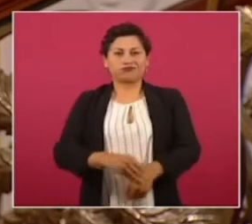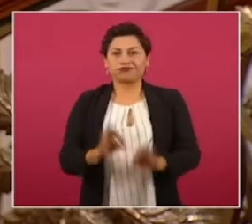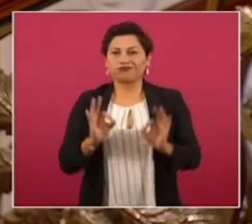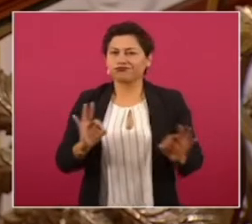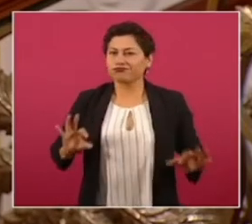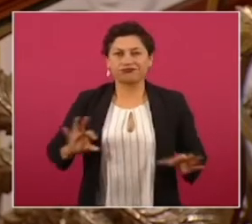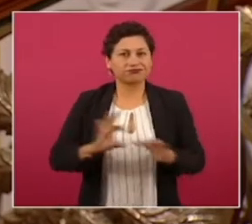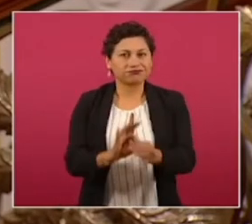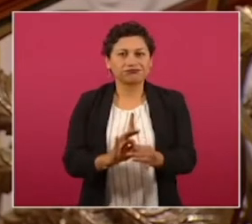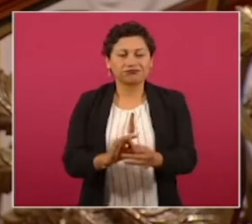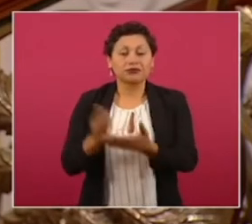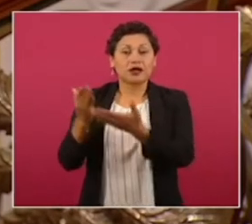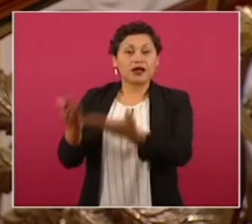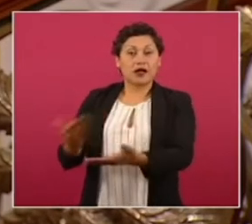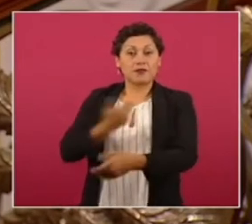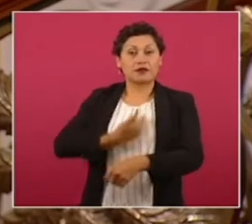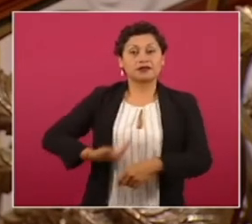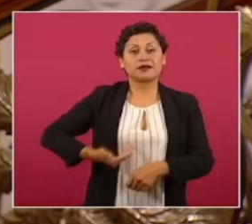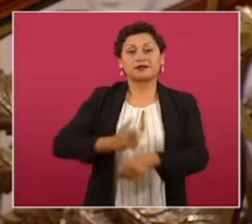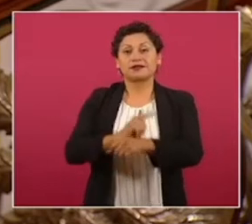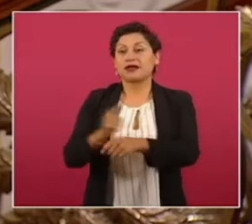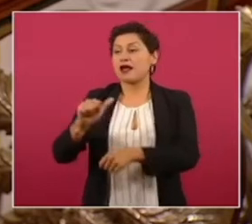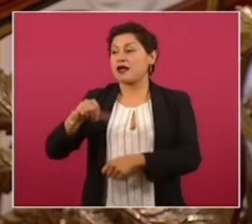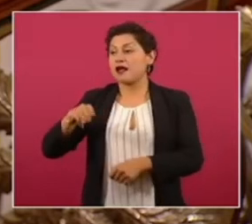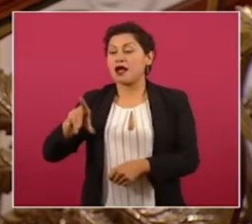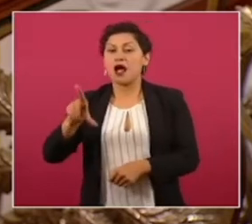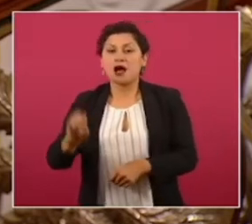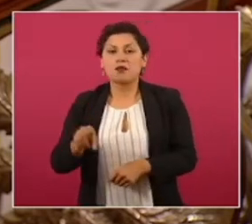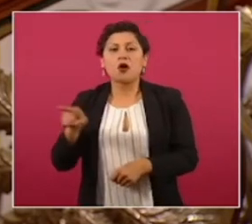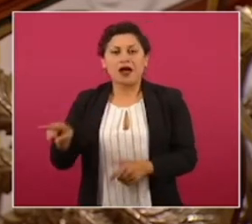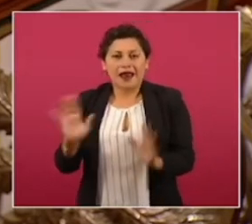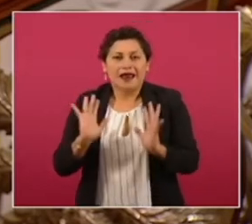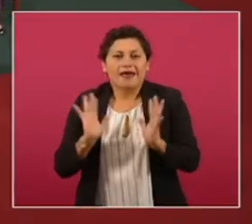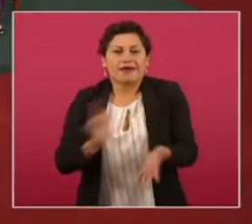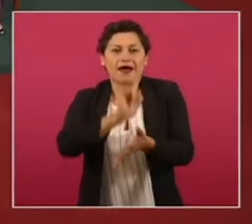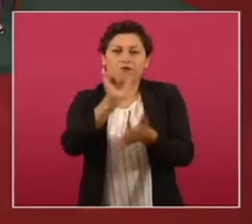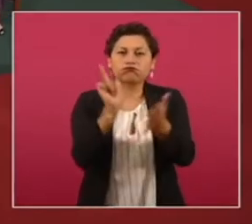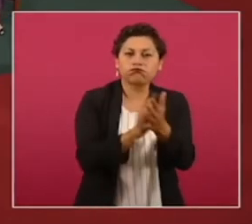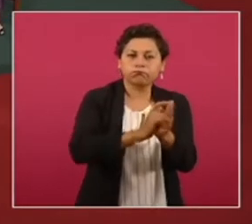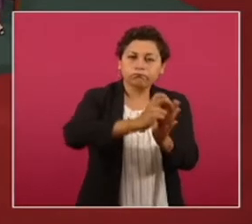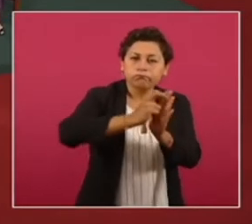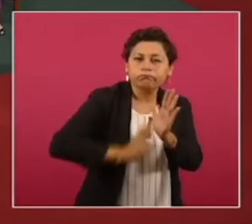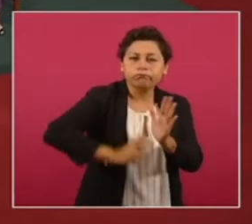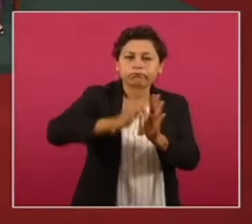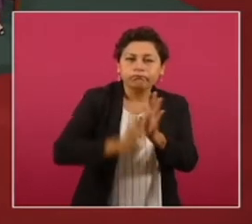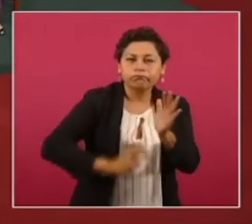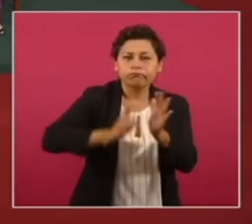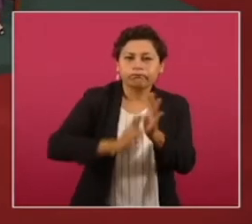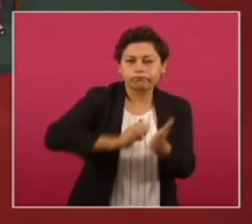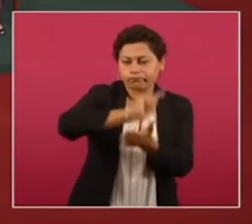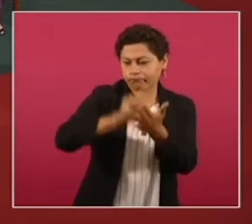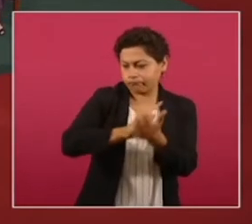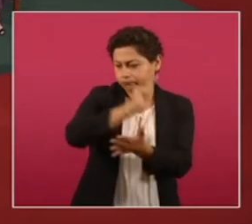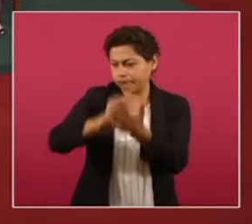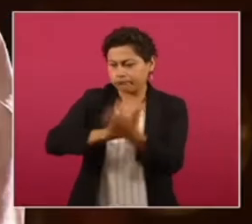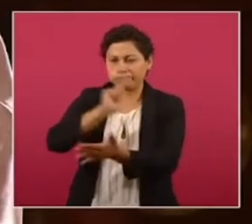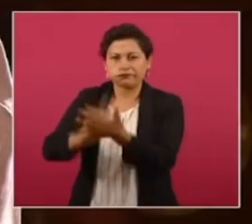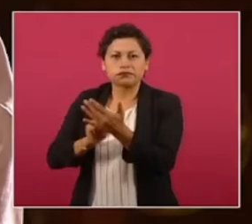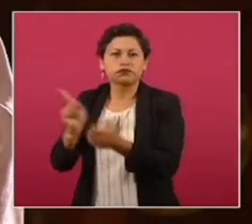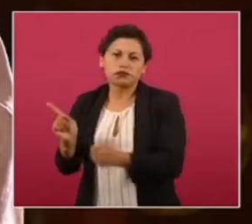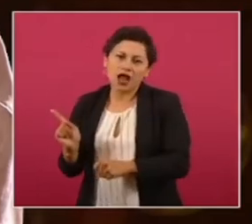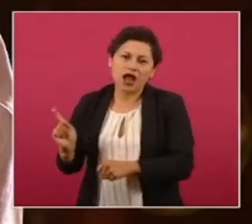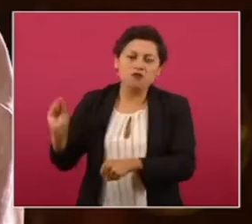Obrador ha realizado reformas. Está consumando los hechos para que no